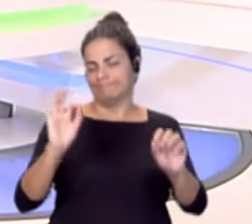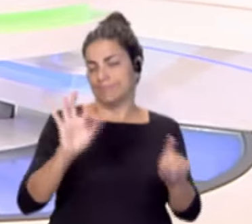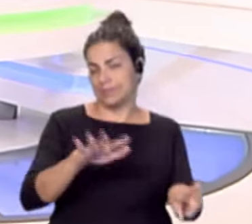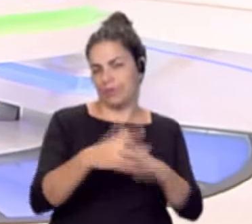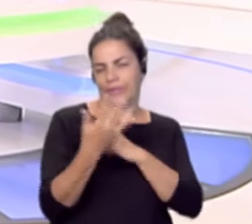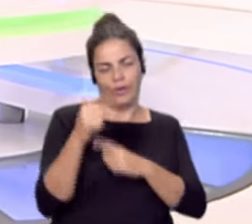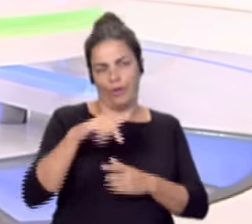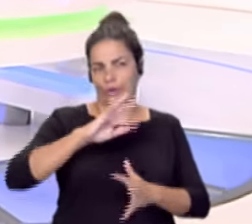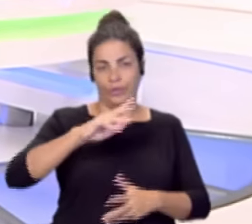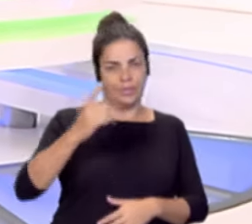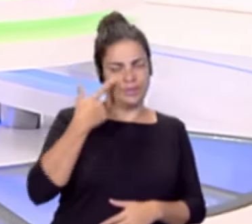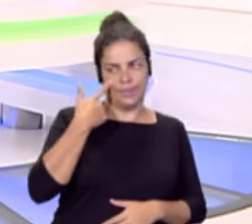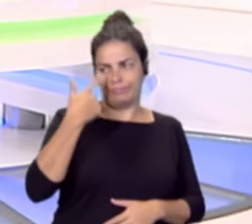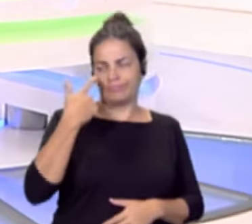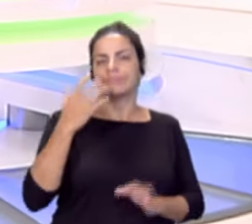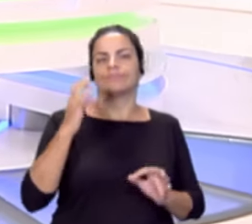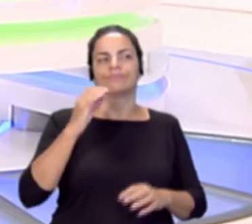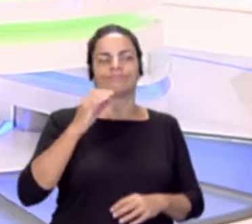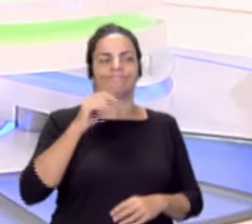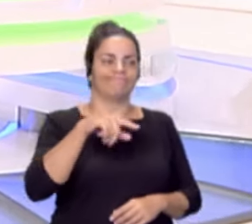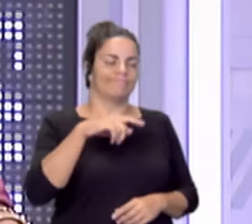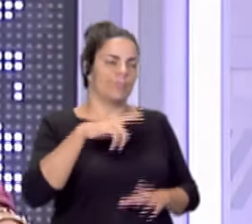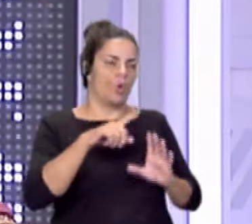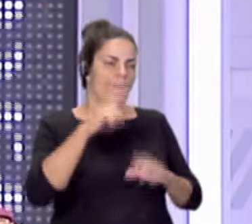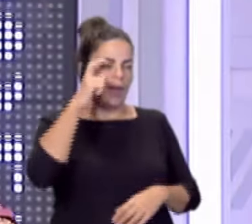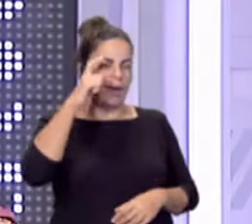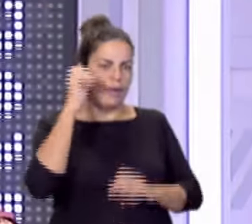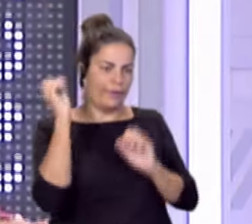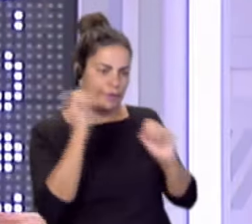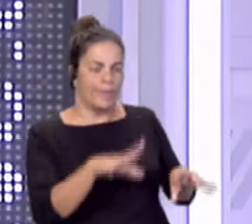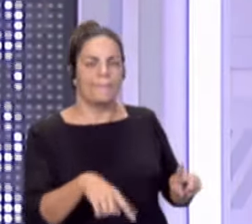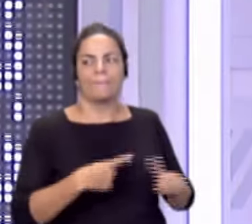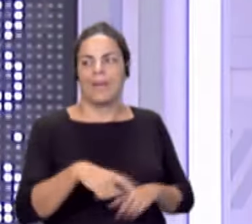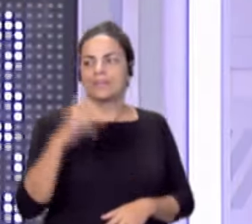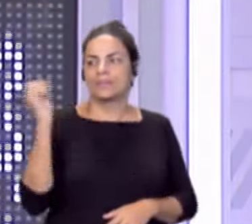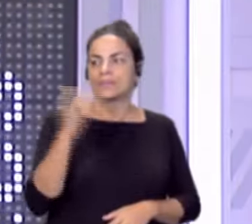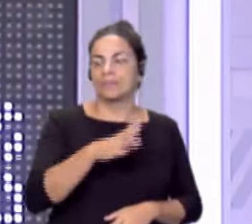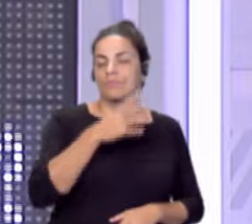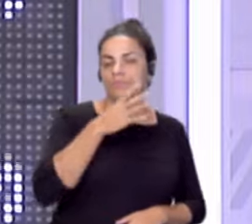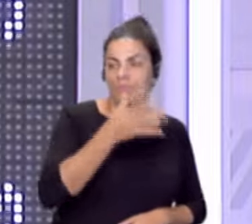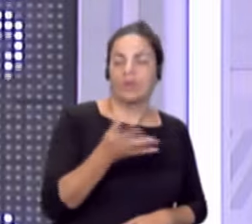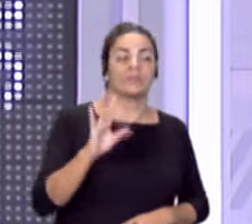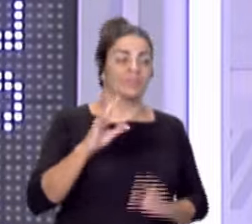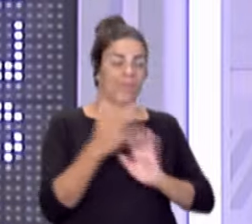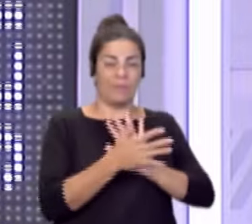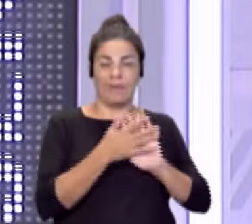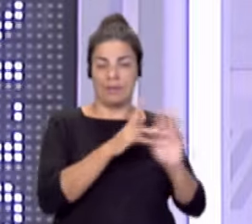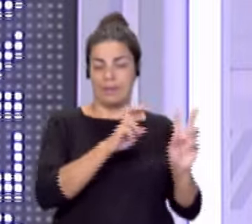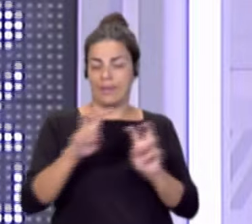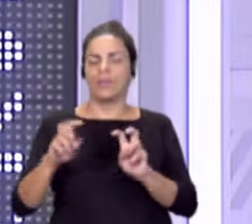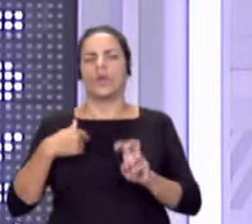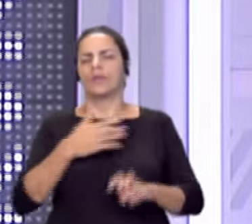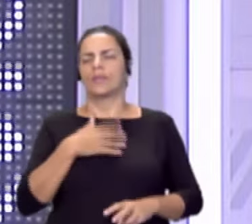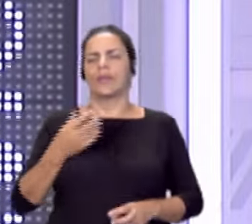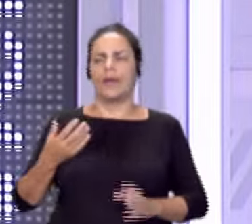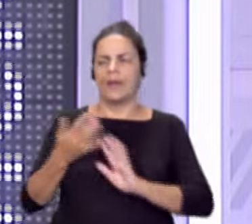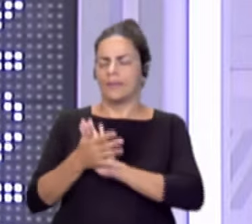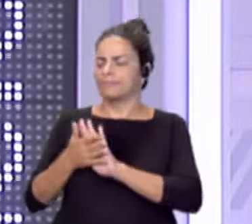del día, Marta, que es pues la dimisión de Íñigo Errejón, sí, y el motivo por el que ha dimitido. Efectivamente, ¿no? Estamos hablando de varios aspectos y yo quería hablar de unas palabras